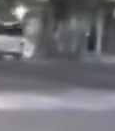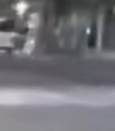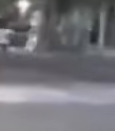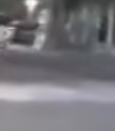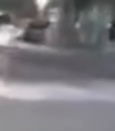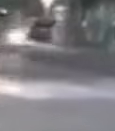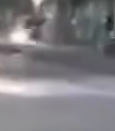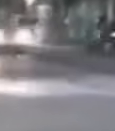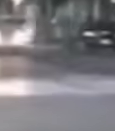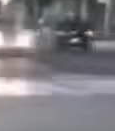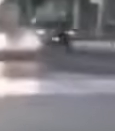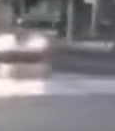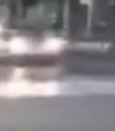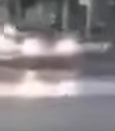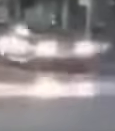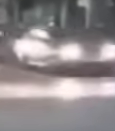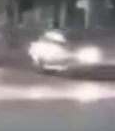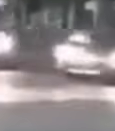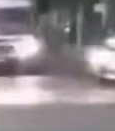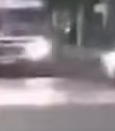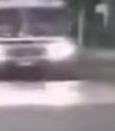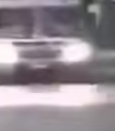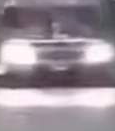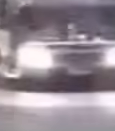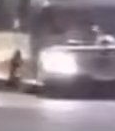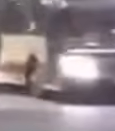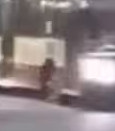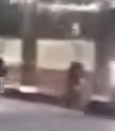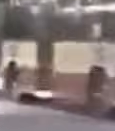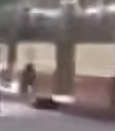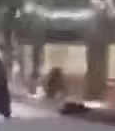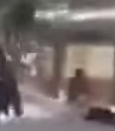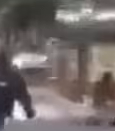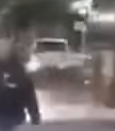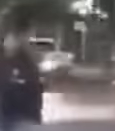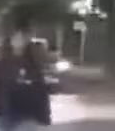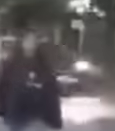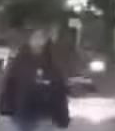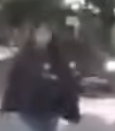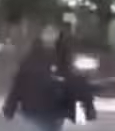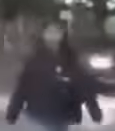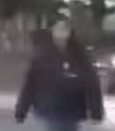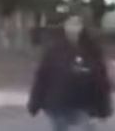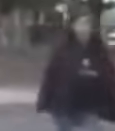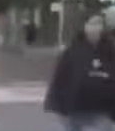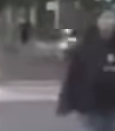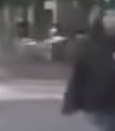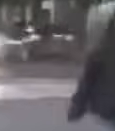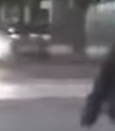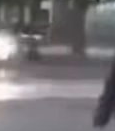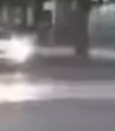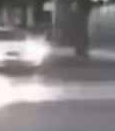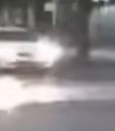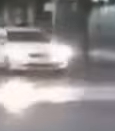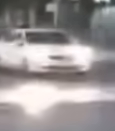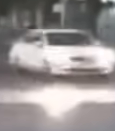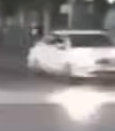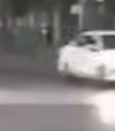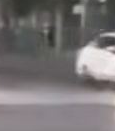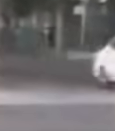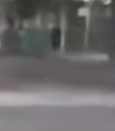Porque Argentina está en una situación, insisto, muy complicada socialmente, muy complicada económicamente. La situación es compleja. Y no se